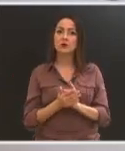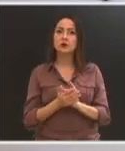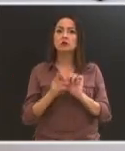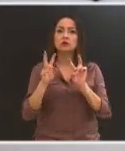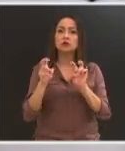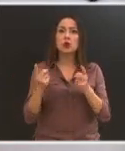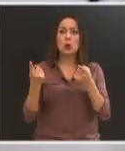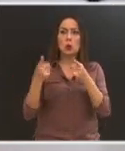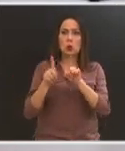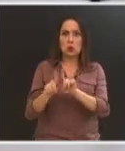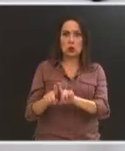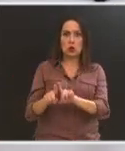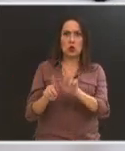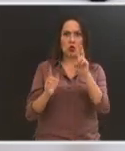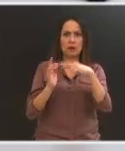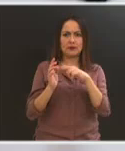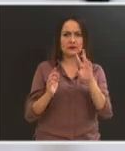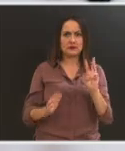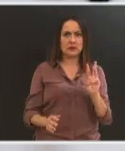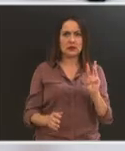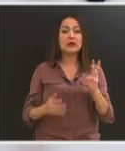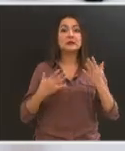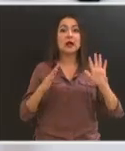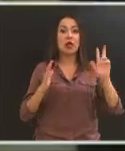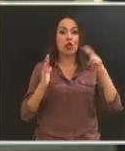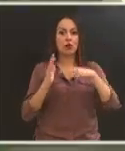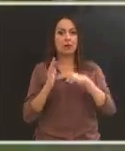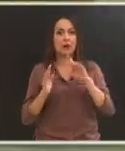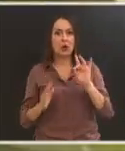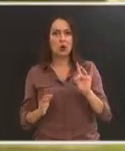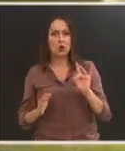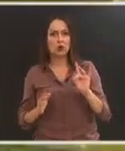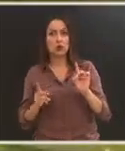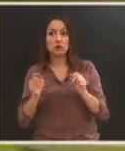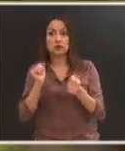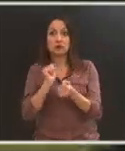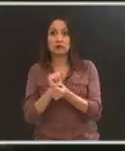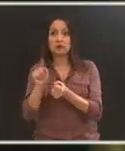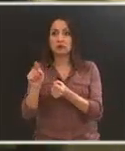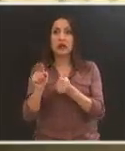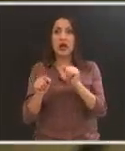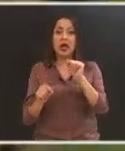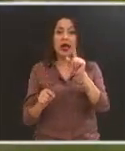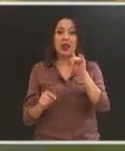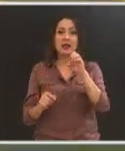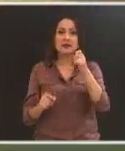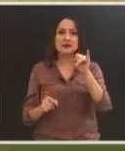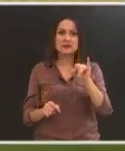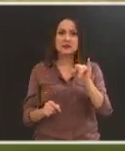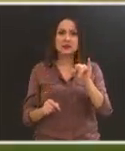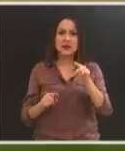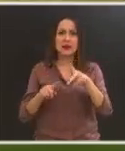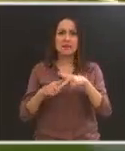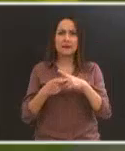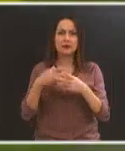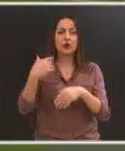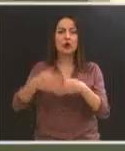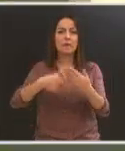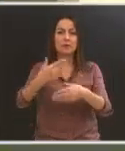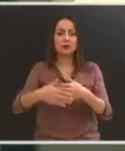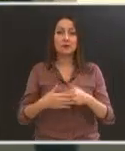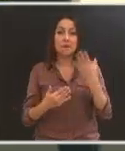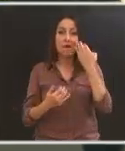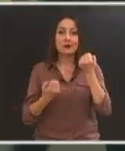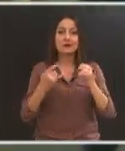aparente unión civil fue en 2006, ya para 2008, el hoy detenido, Alexis Meléndez León, comenzó con el trámite, pues